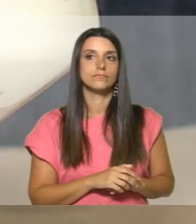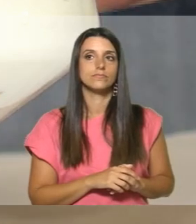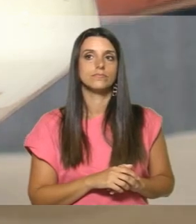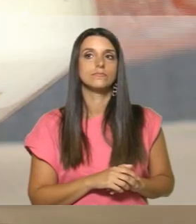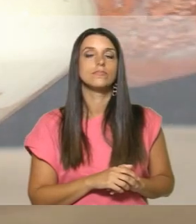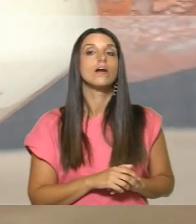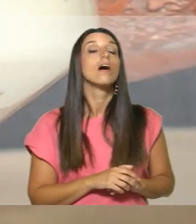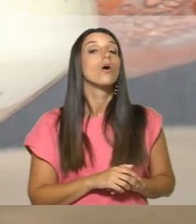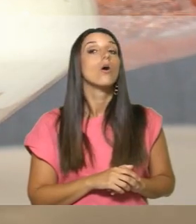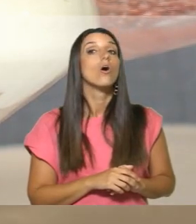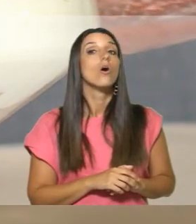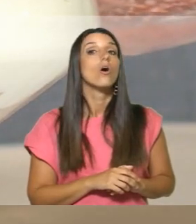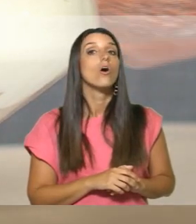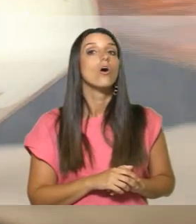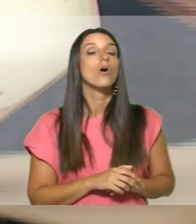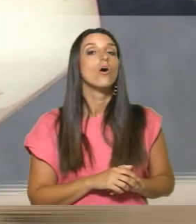¿Cómo?